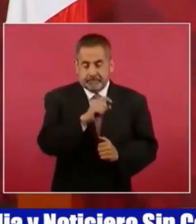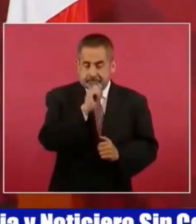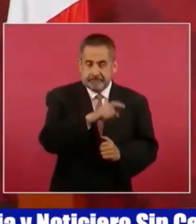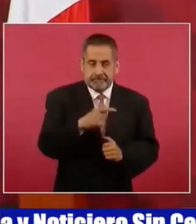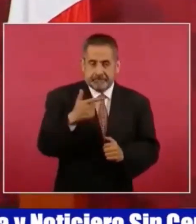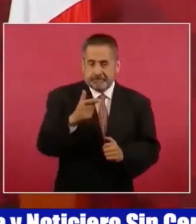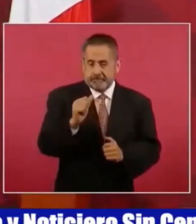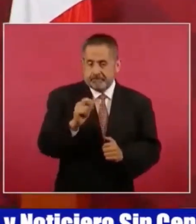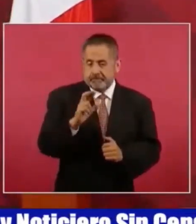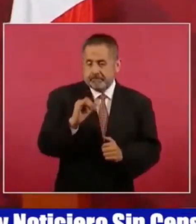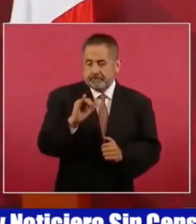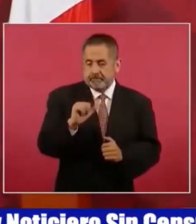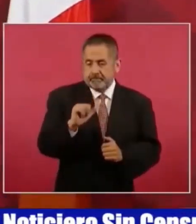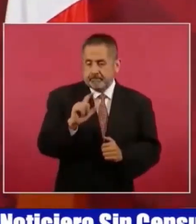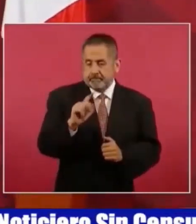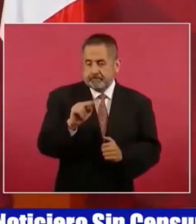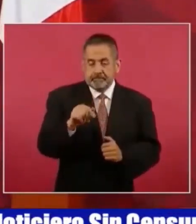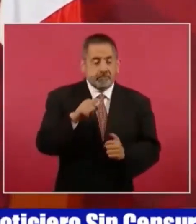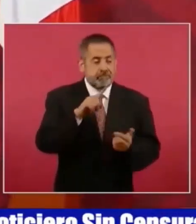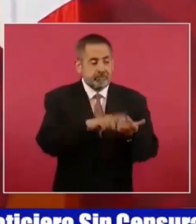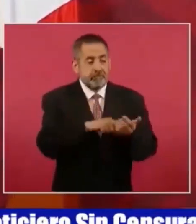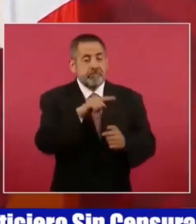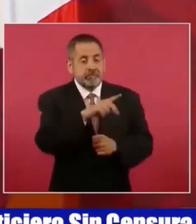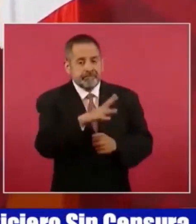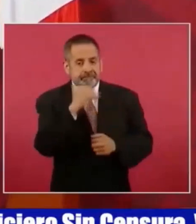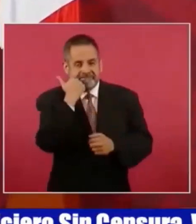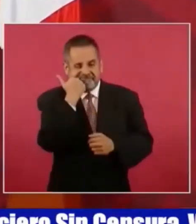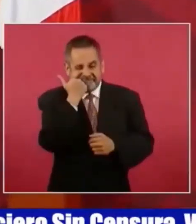tenía pensado eliminar